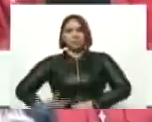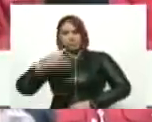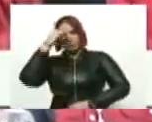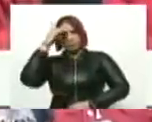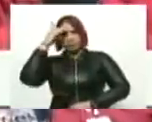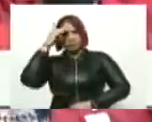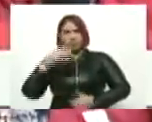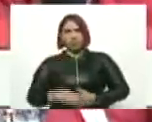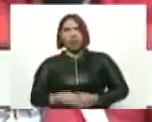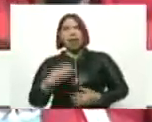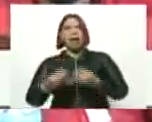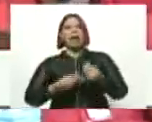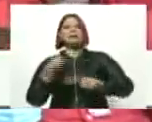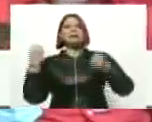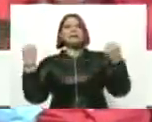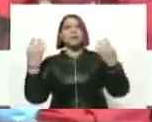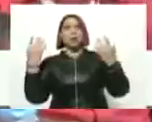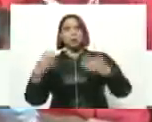magia